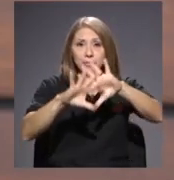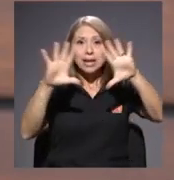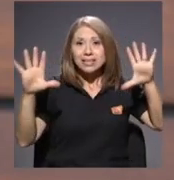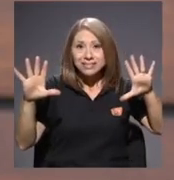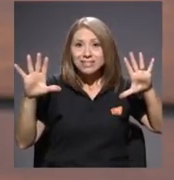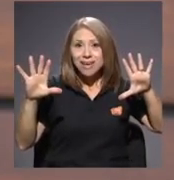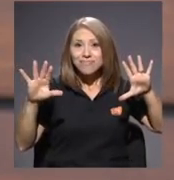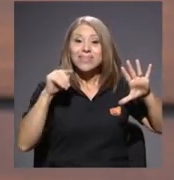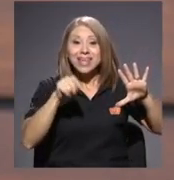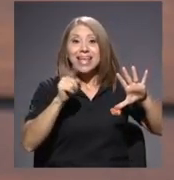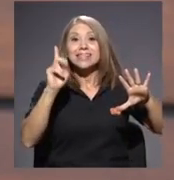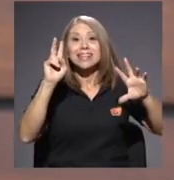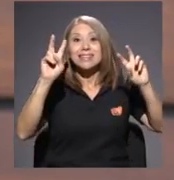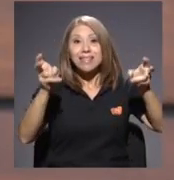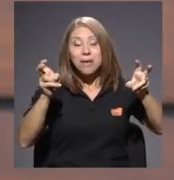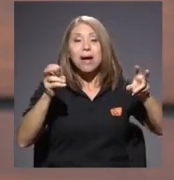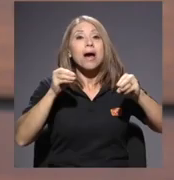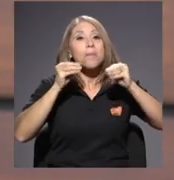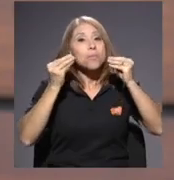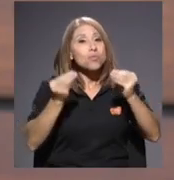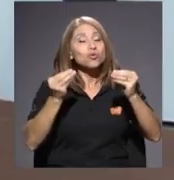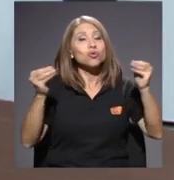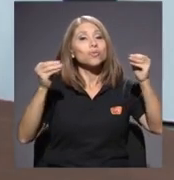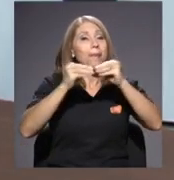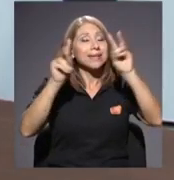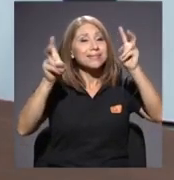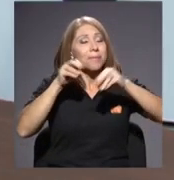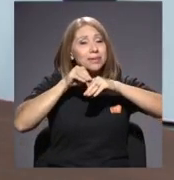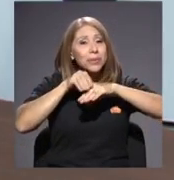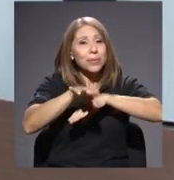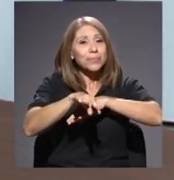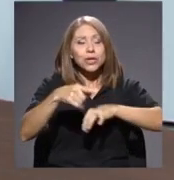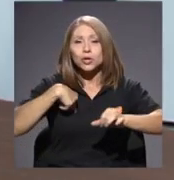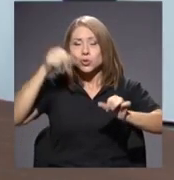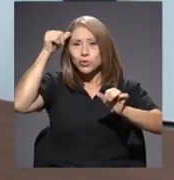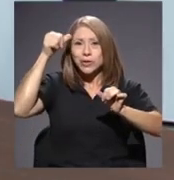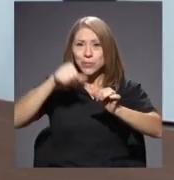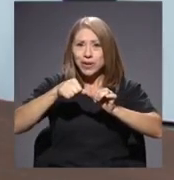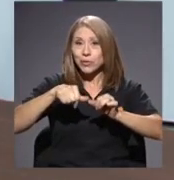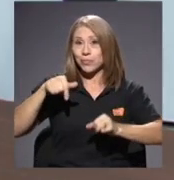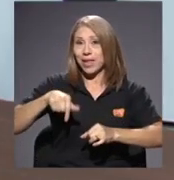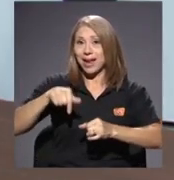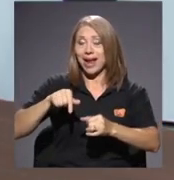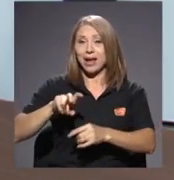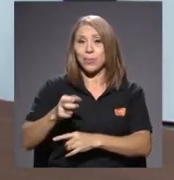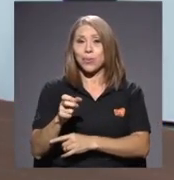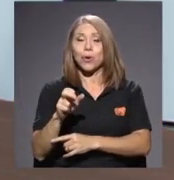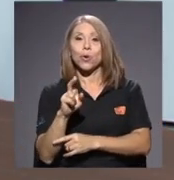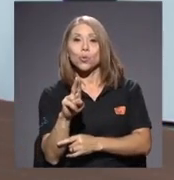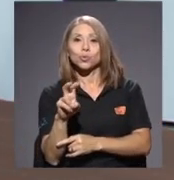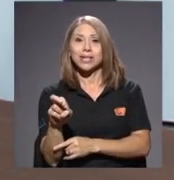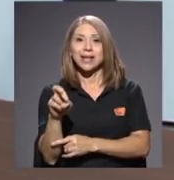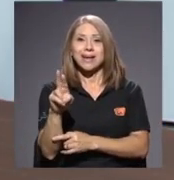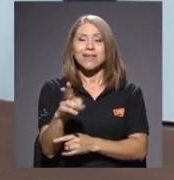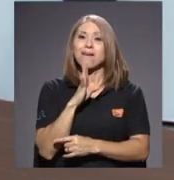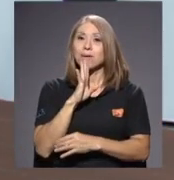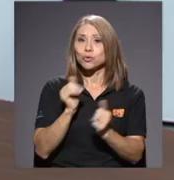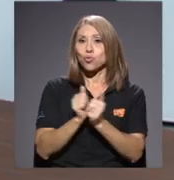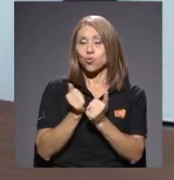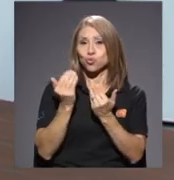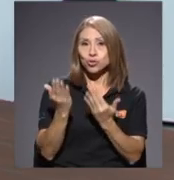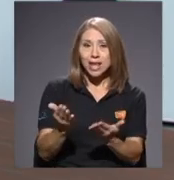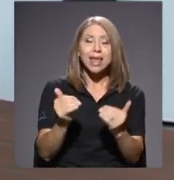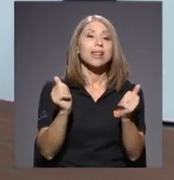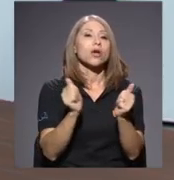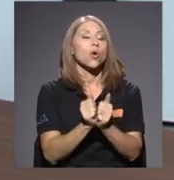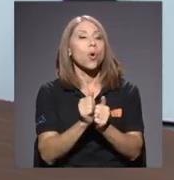muchos otros temas que ha contagiado. Recuerdo muy especialmente porque tuvimos un programa en el canal Universidad de Costa Rica donde conversamos con usted, con